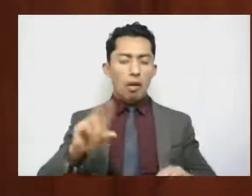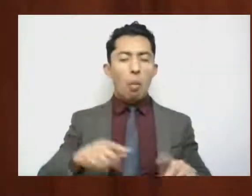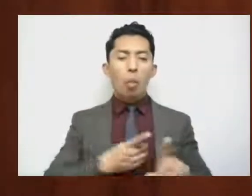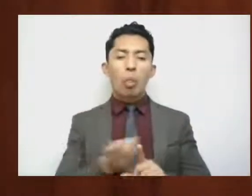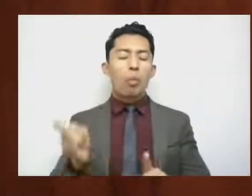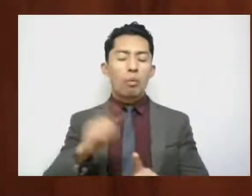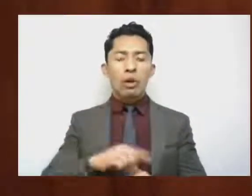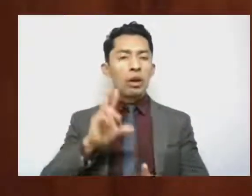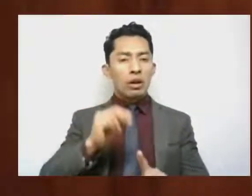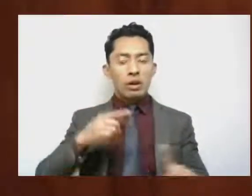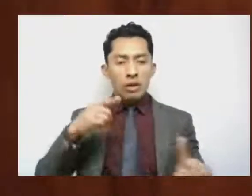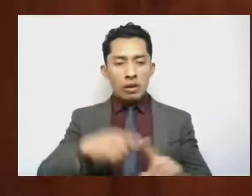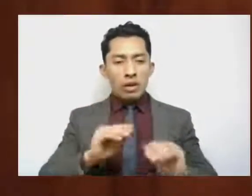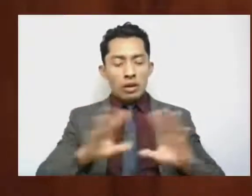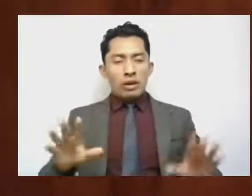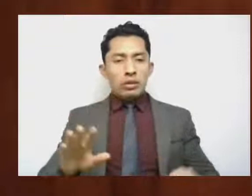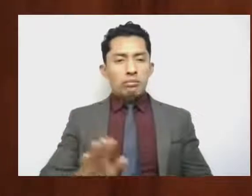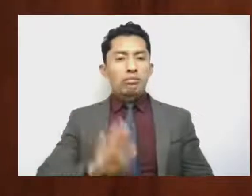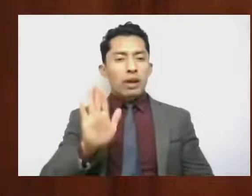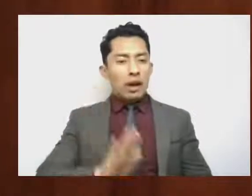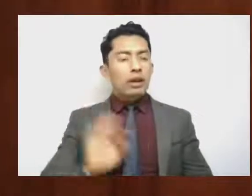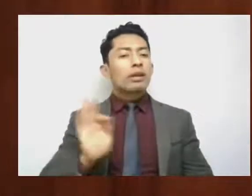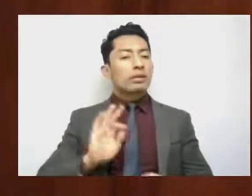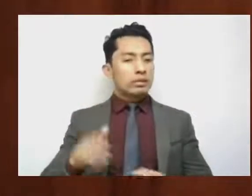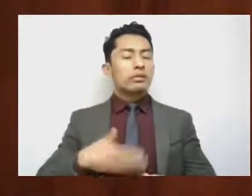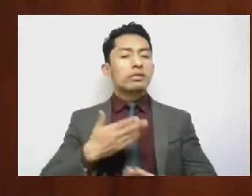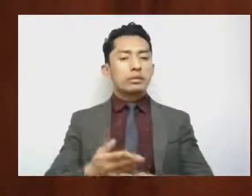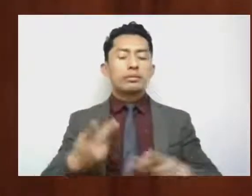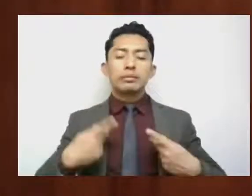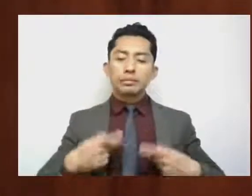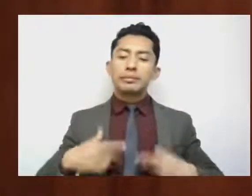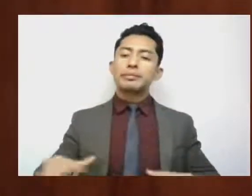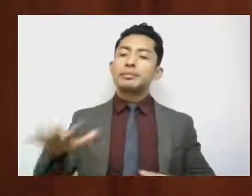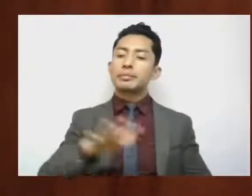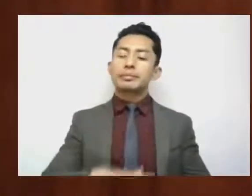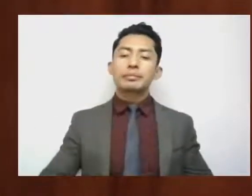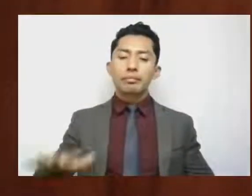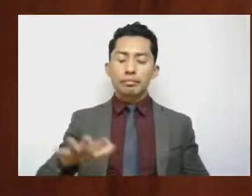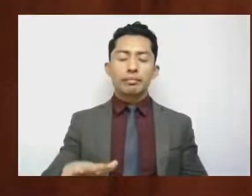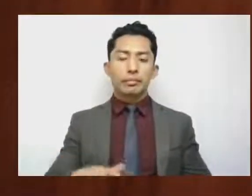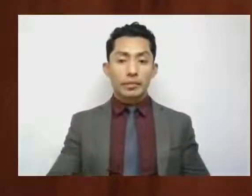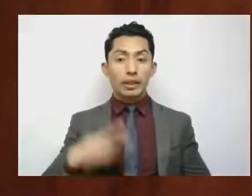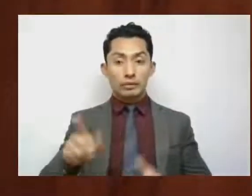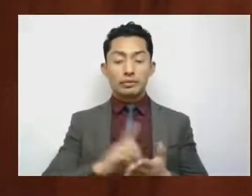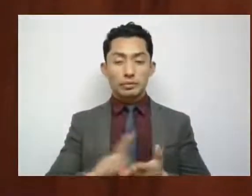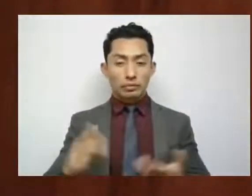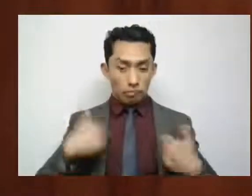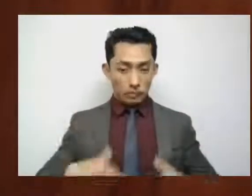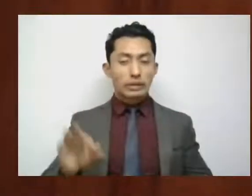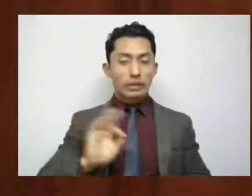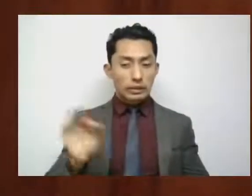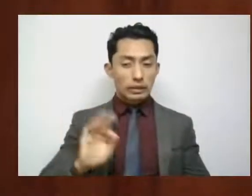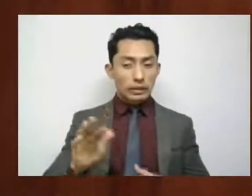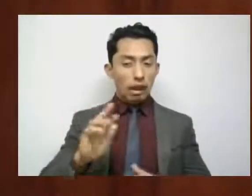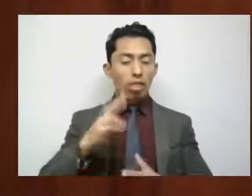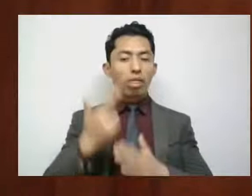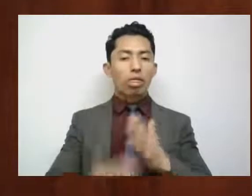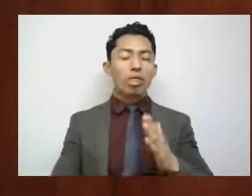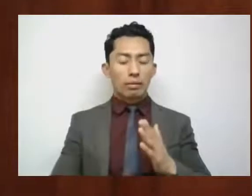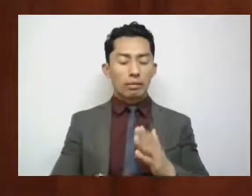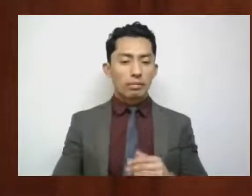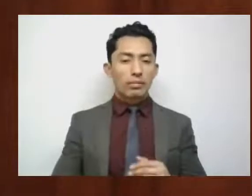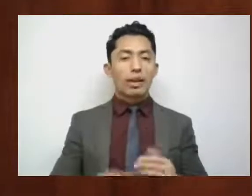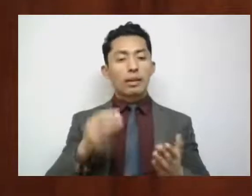imprecisa y maliciosa en contra de los ciudadanos y de sus derechos humanos. Dicho